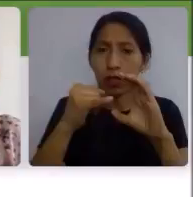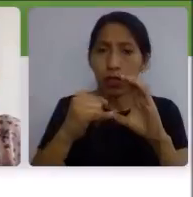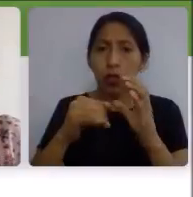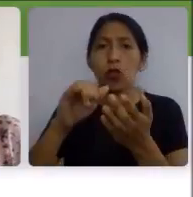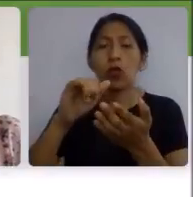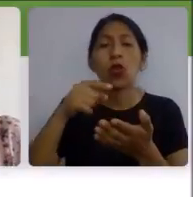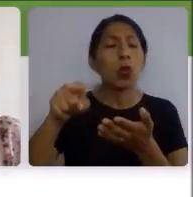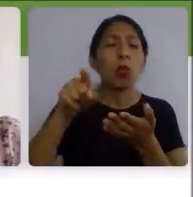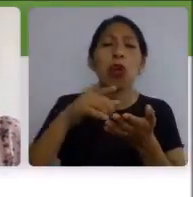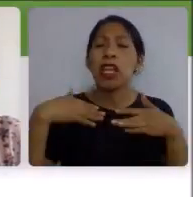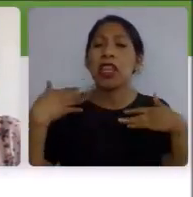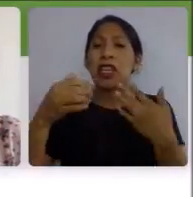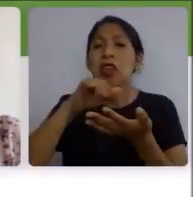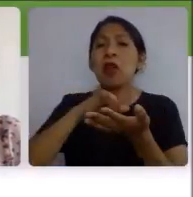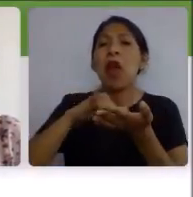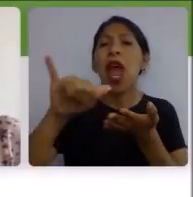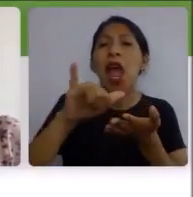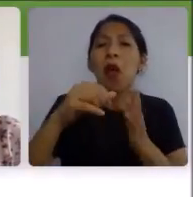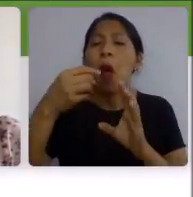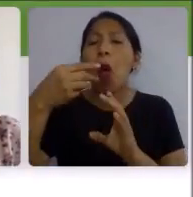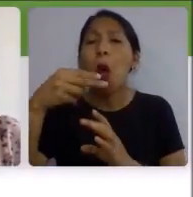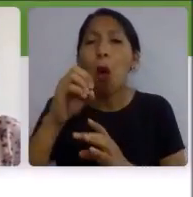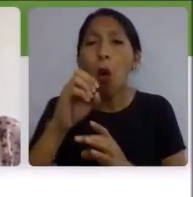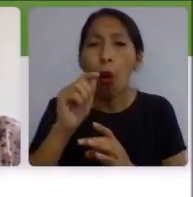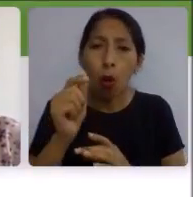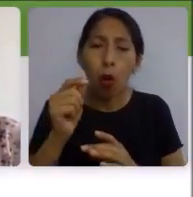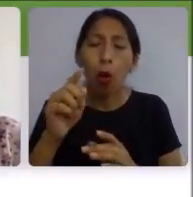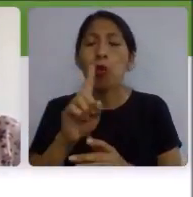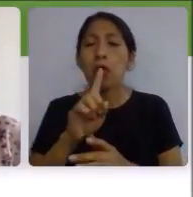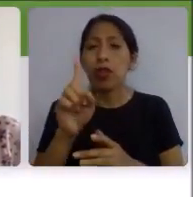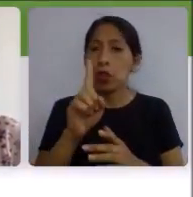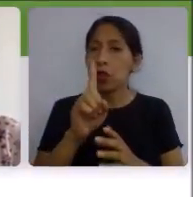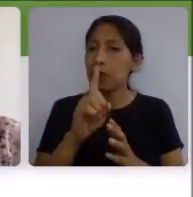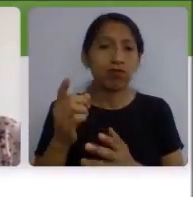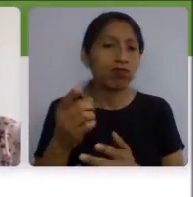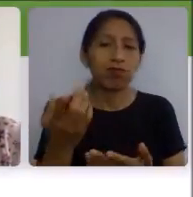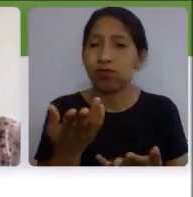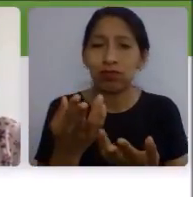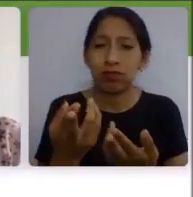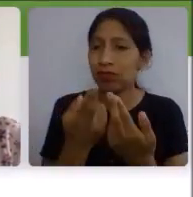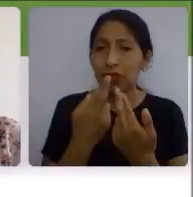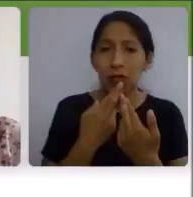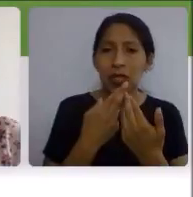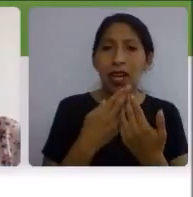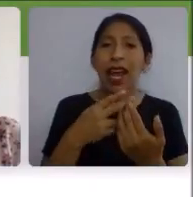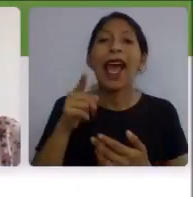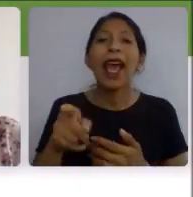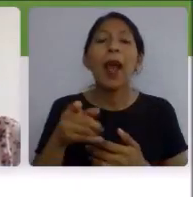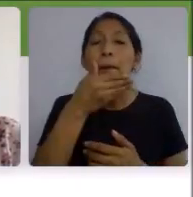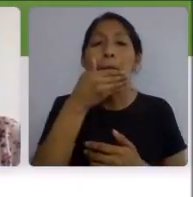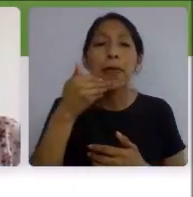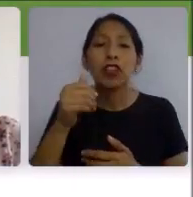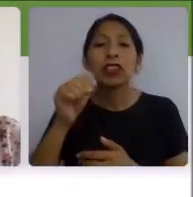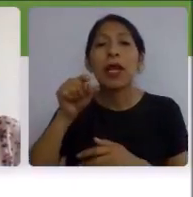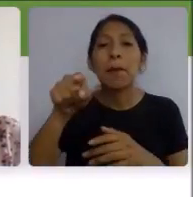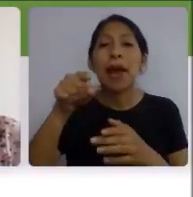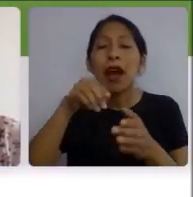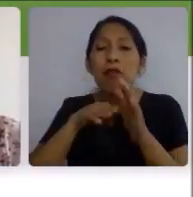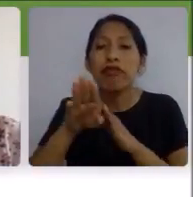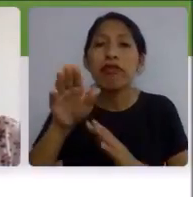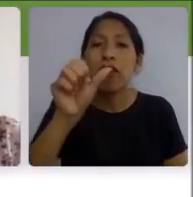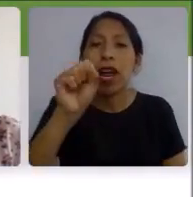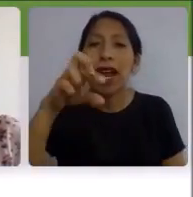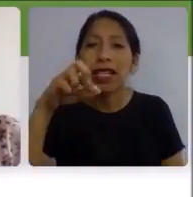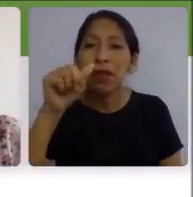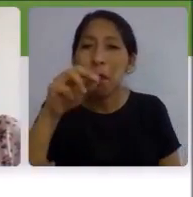de un Gmail, a través de un Hotmail. No, no te van a hacer caso. Directamente se va a ir a un spam. Por eso es que debes tener